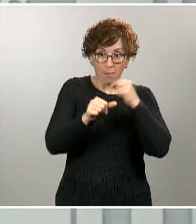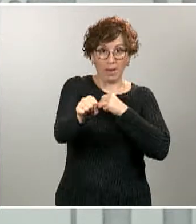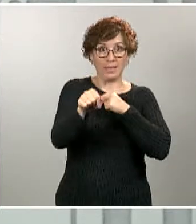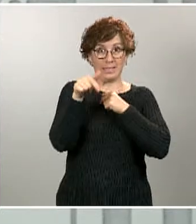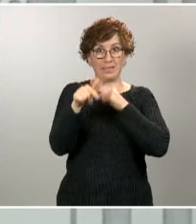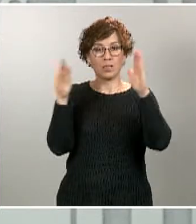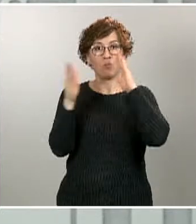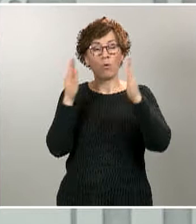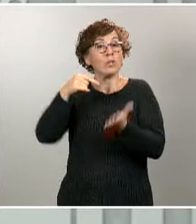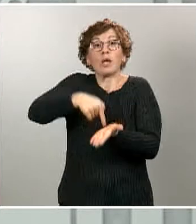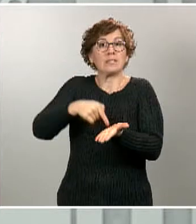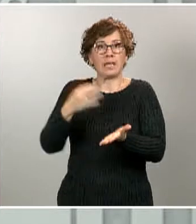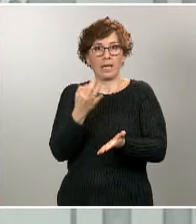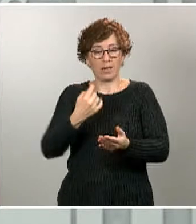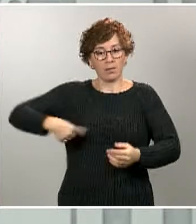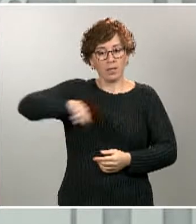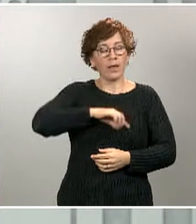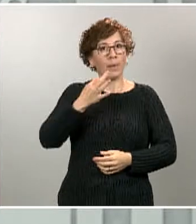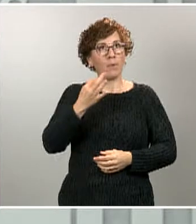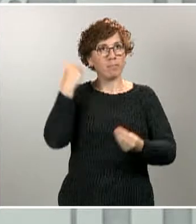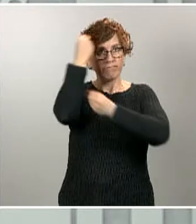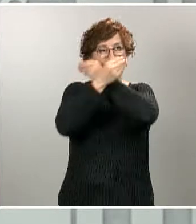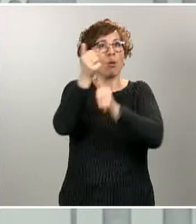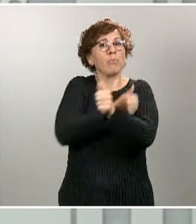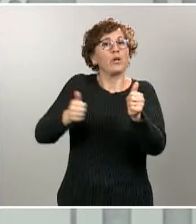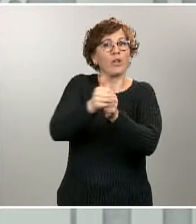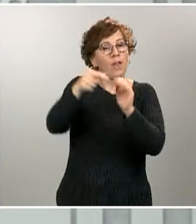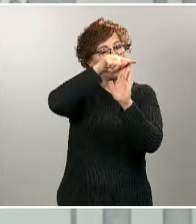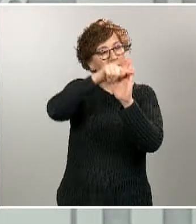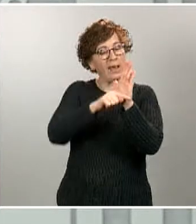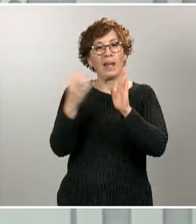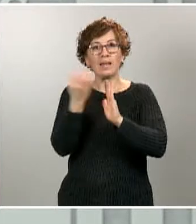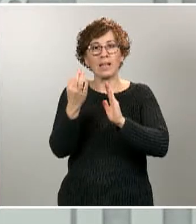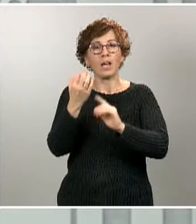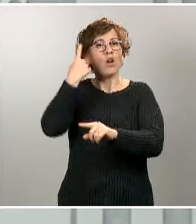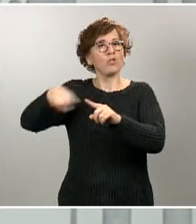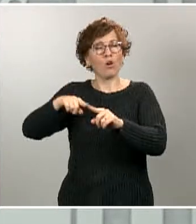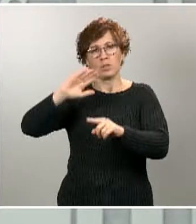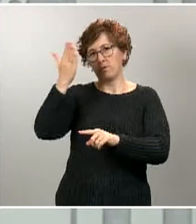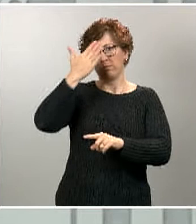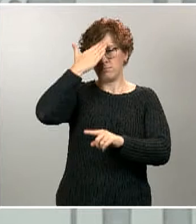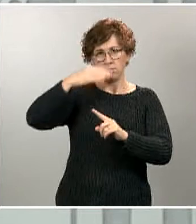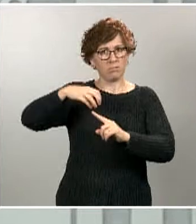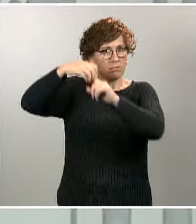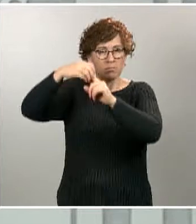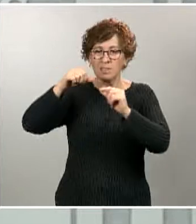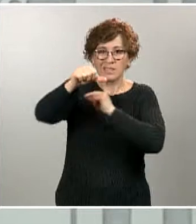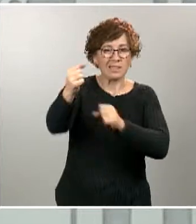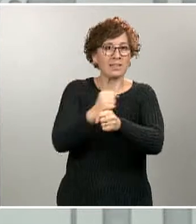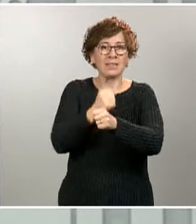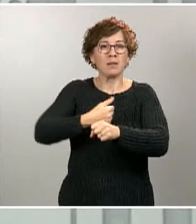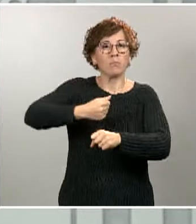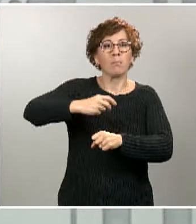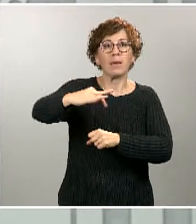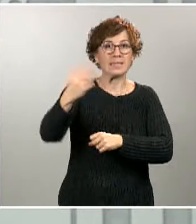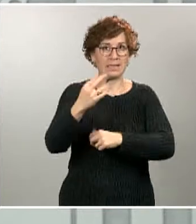de priorizar y de poner en común cuáles son los elementos nucleares que tenemos que recorrer en los próximos meses. Pero no sería